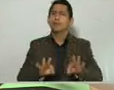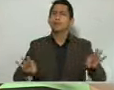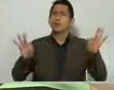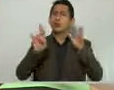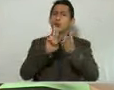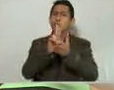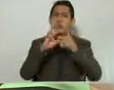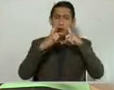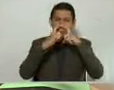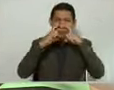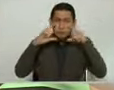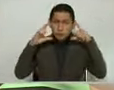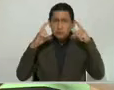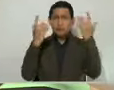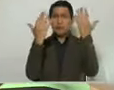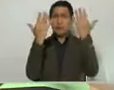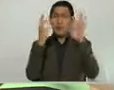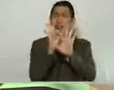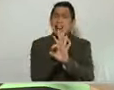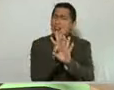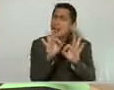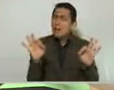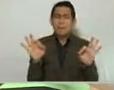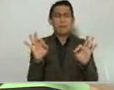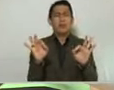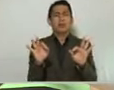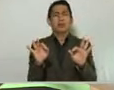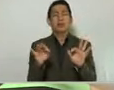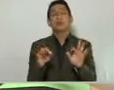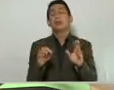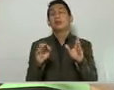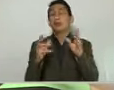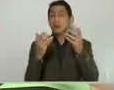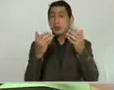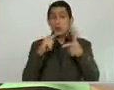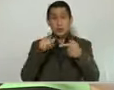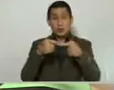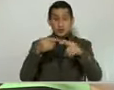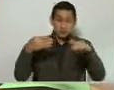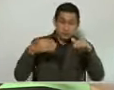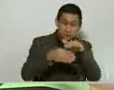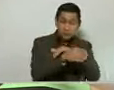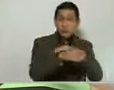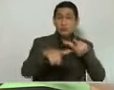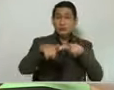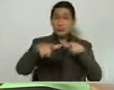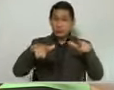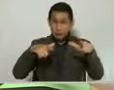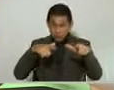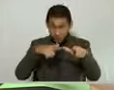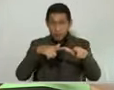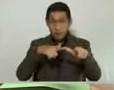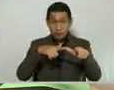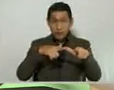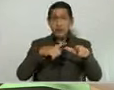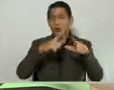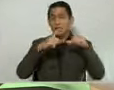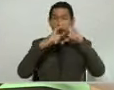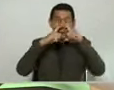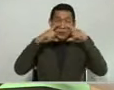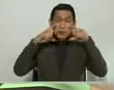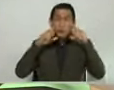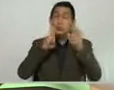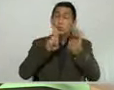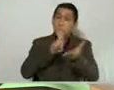del transporte público con mascarilla, a los lugares cerrados con mascarilla, prefieran saludarse con gestos con